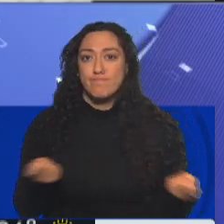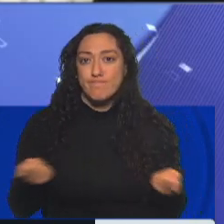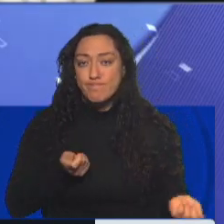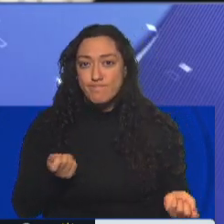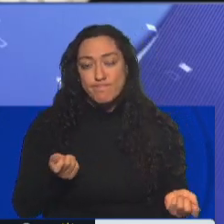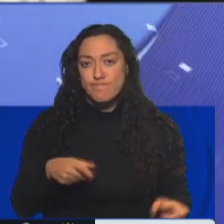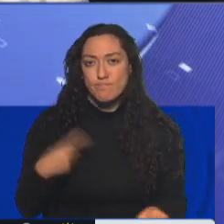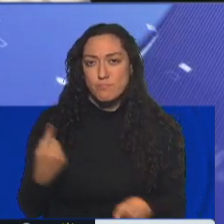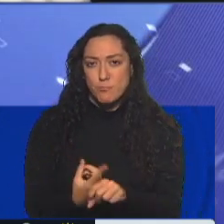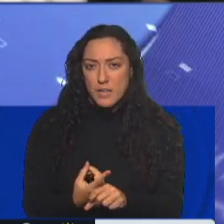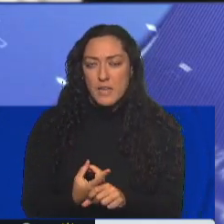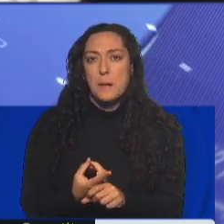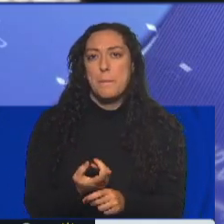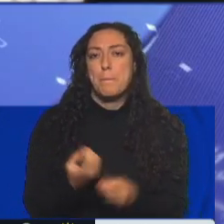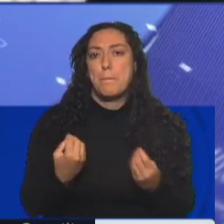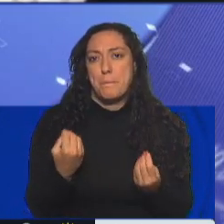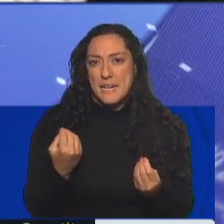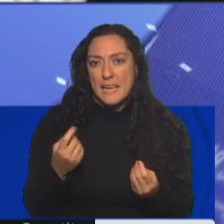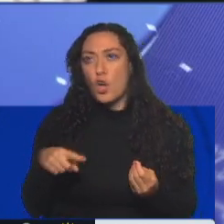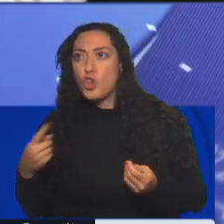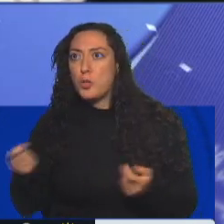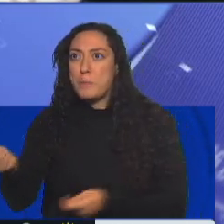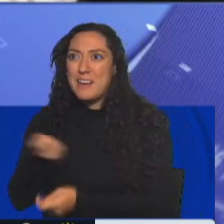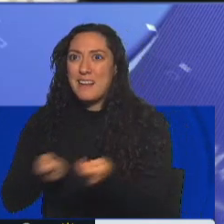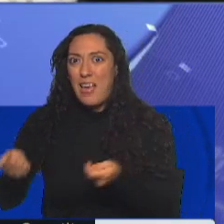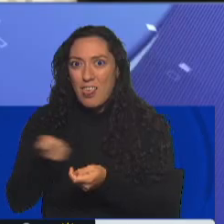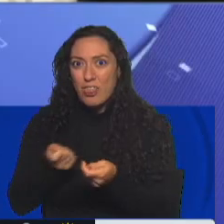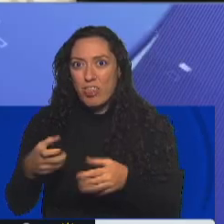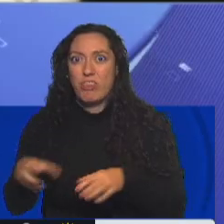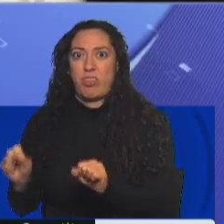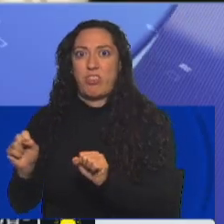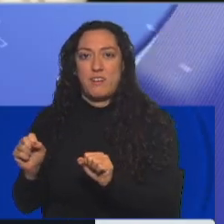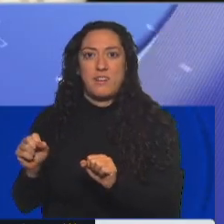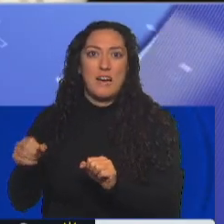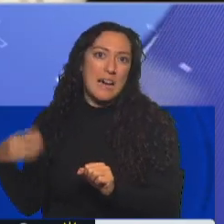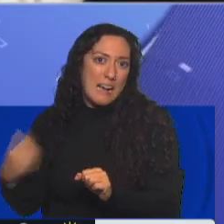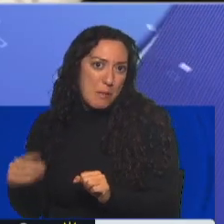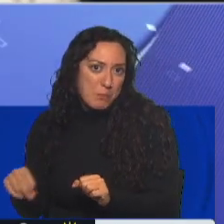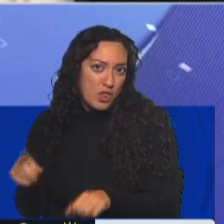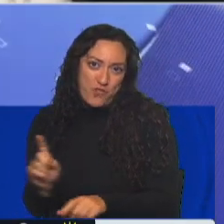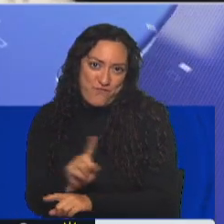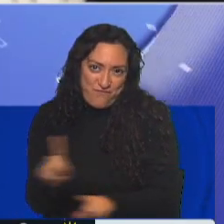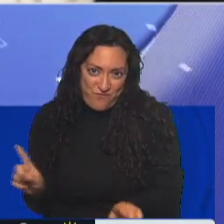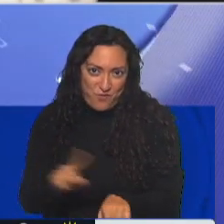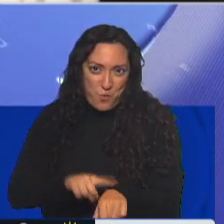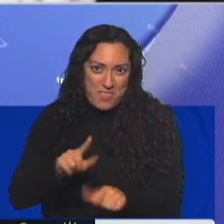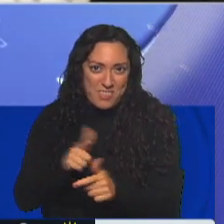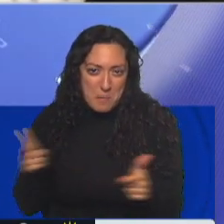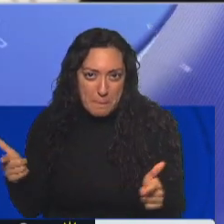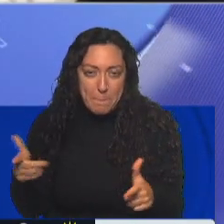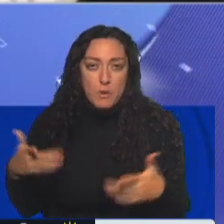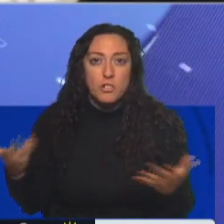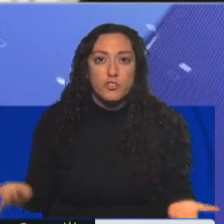encontrar tan rápidamente otro mercado. Entonces va a tener la opción de o vender con